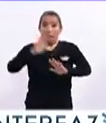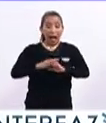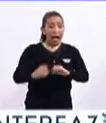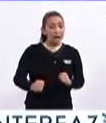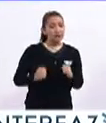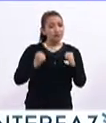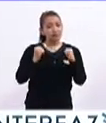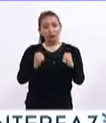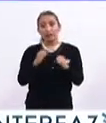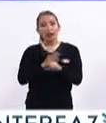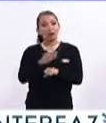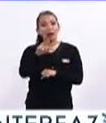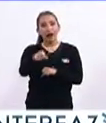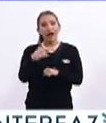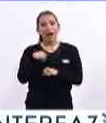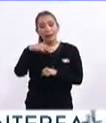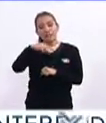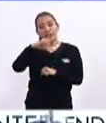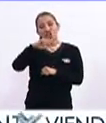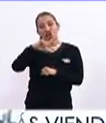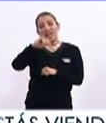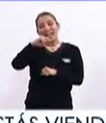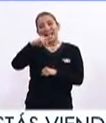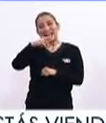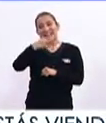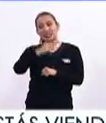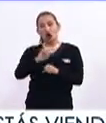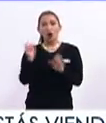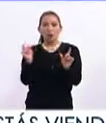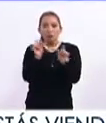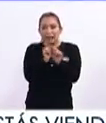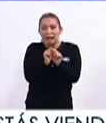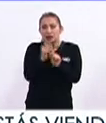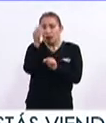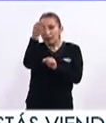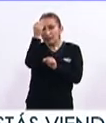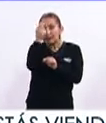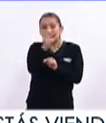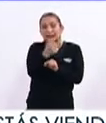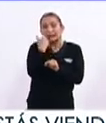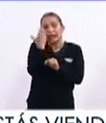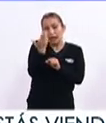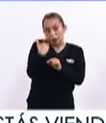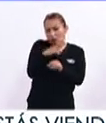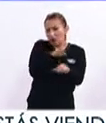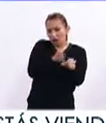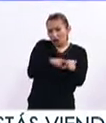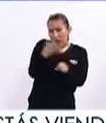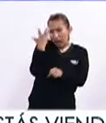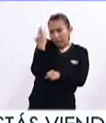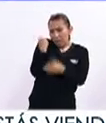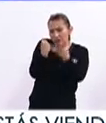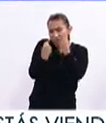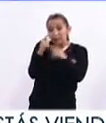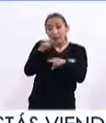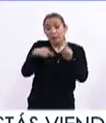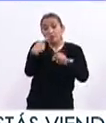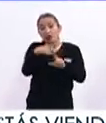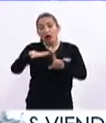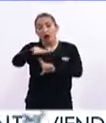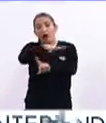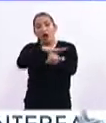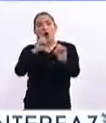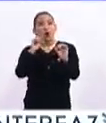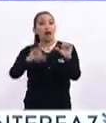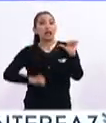más popularidad es el microlearning o microaprendizaje. Trata de crear un proceso natural de aprendizaje de acuerdo al entorno